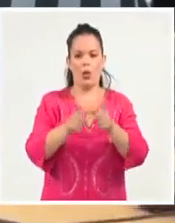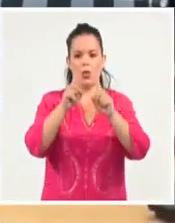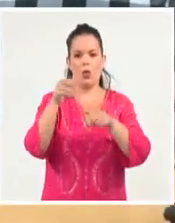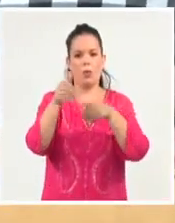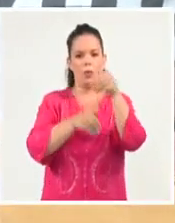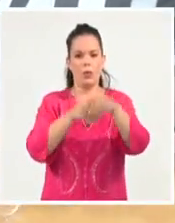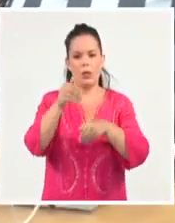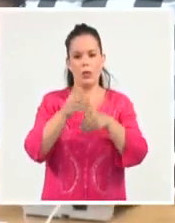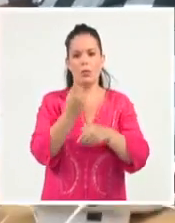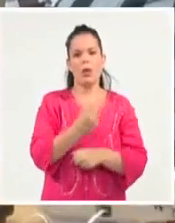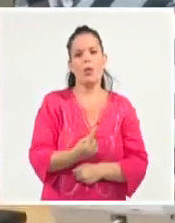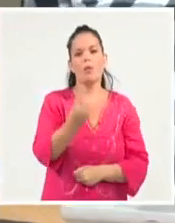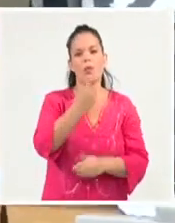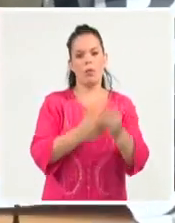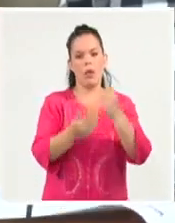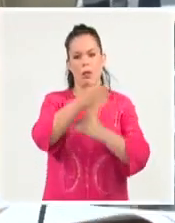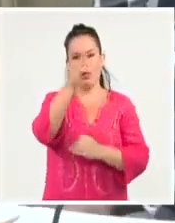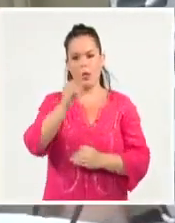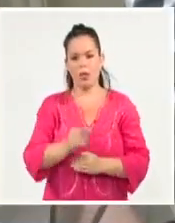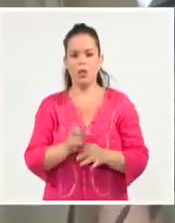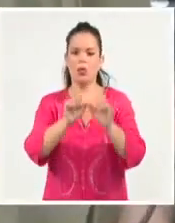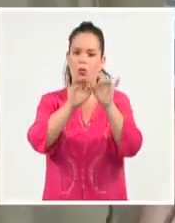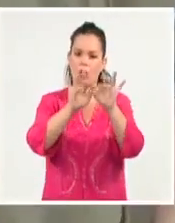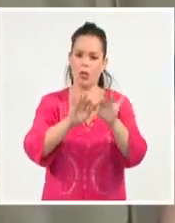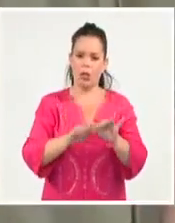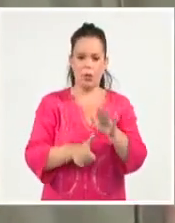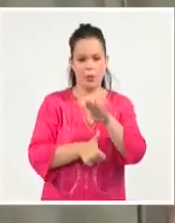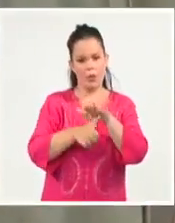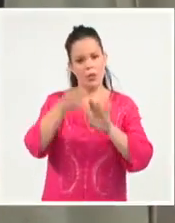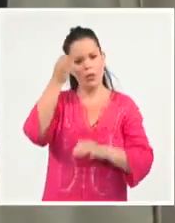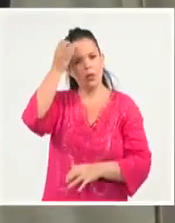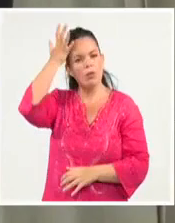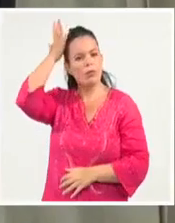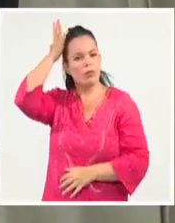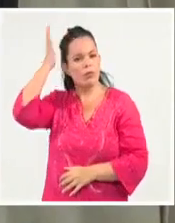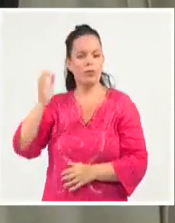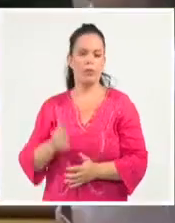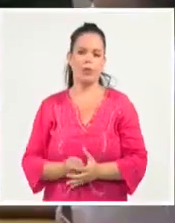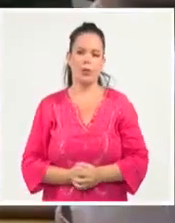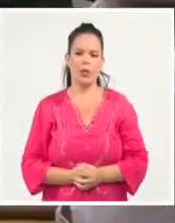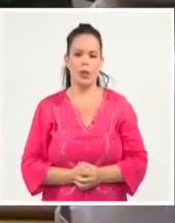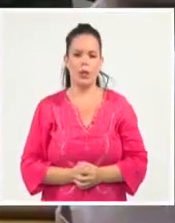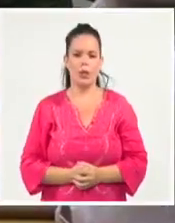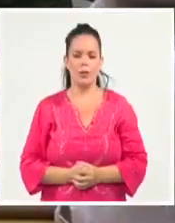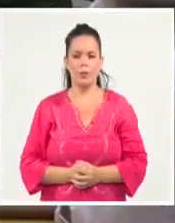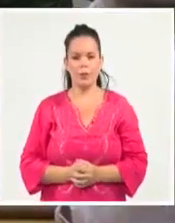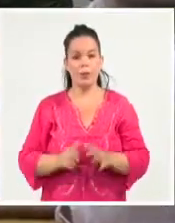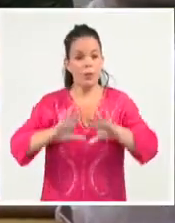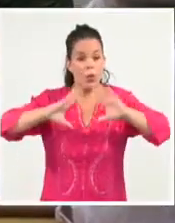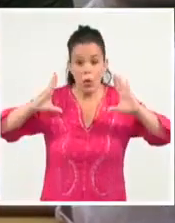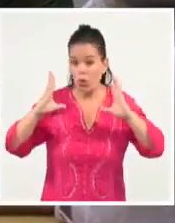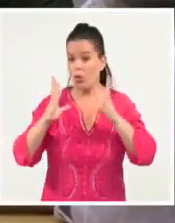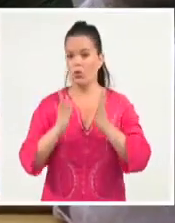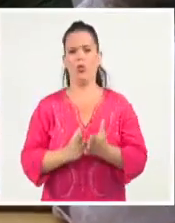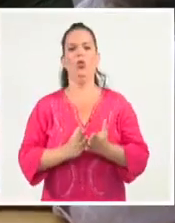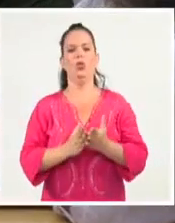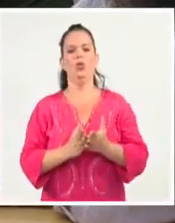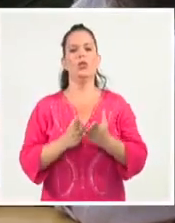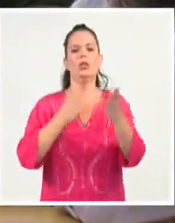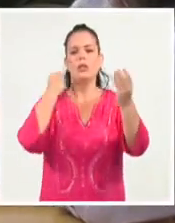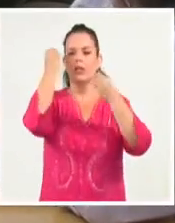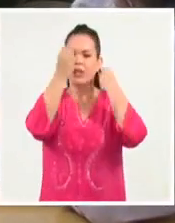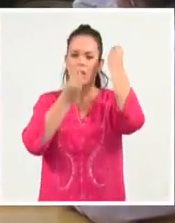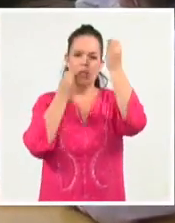primer ministro, los ministros que he mencionado, y donde todos estamos buscando la fórmula